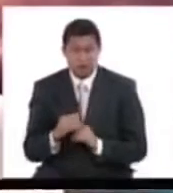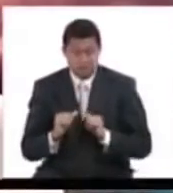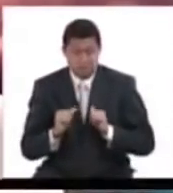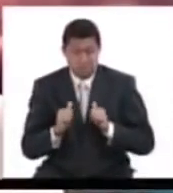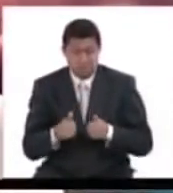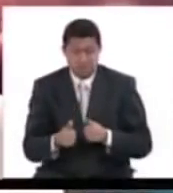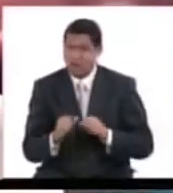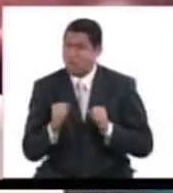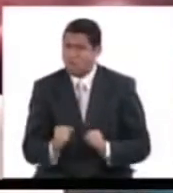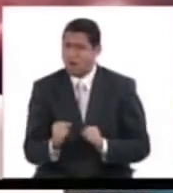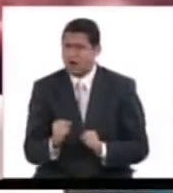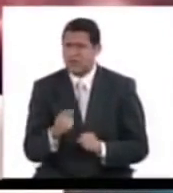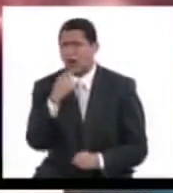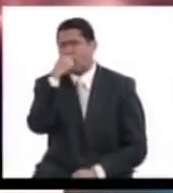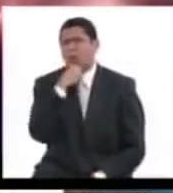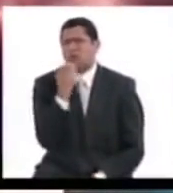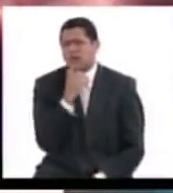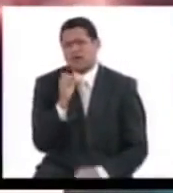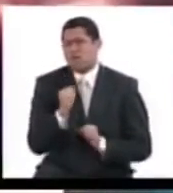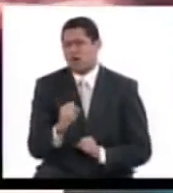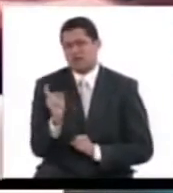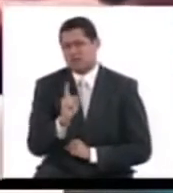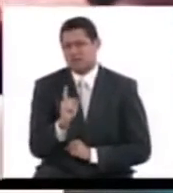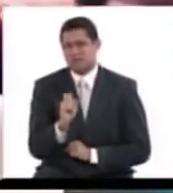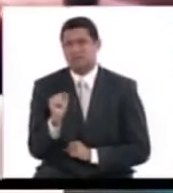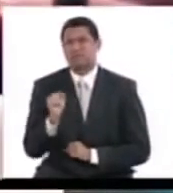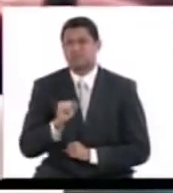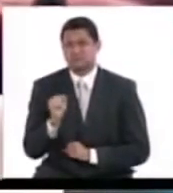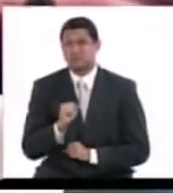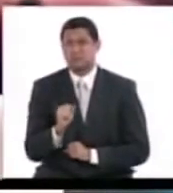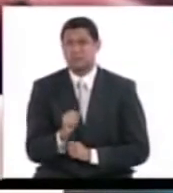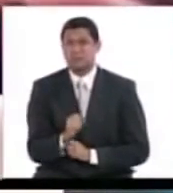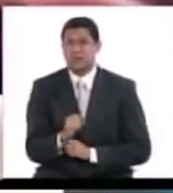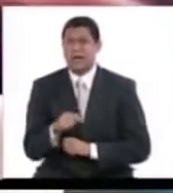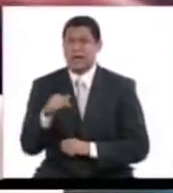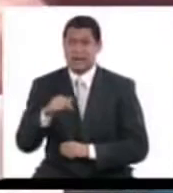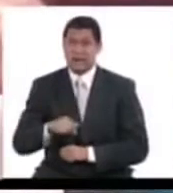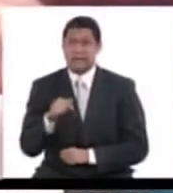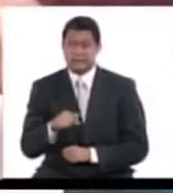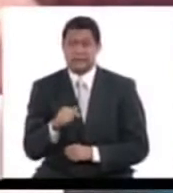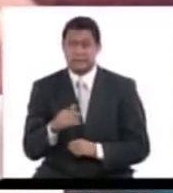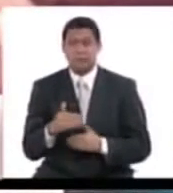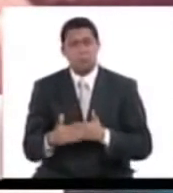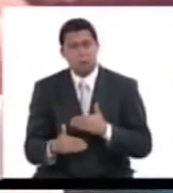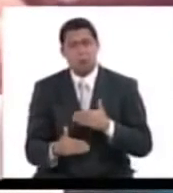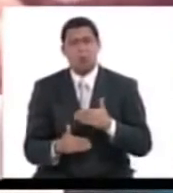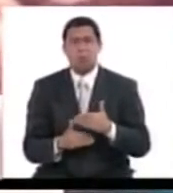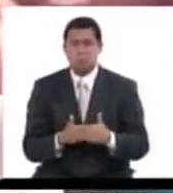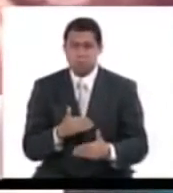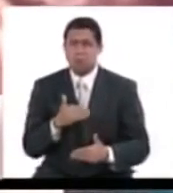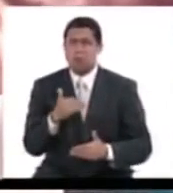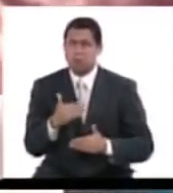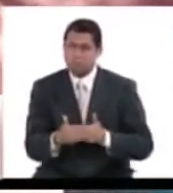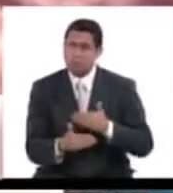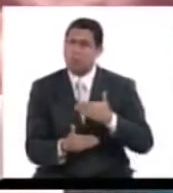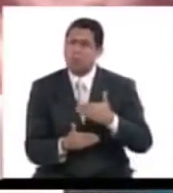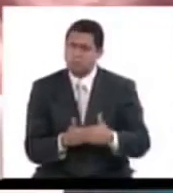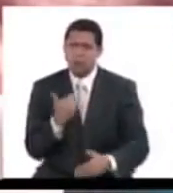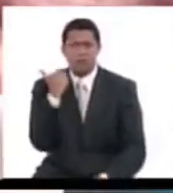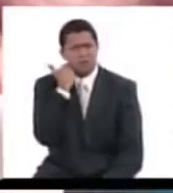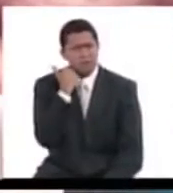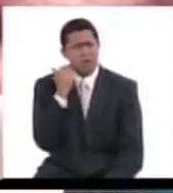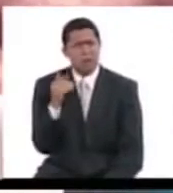es tan aguda como difteria, que difteria sí es aguda. Aquí se va desarrollando poco a poco la enfermedad y el paciente se